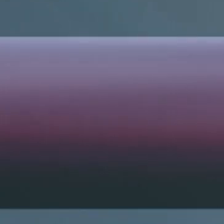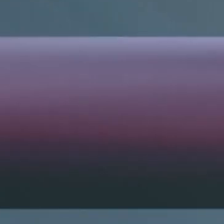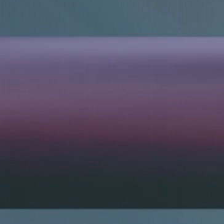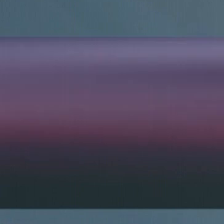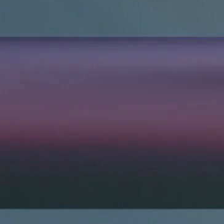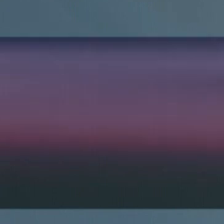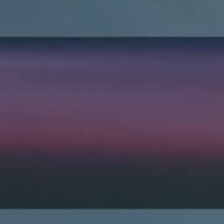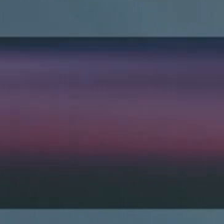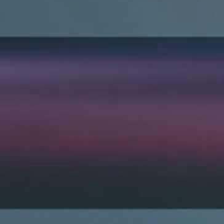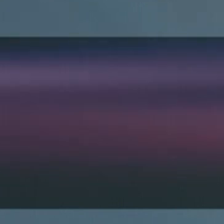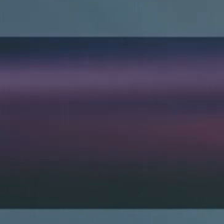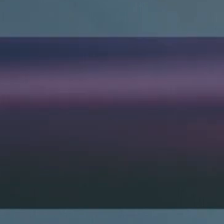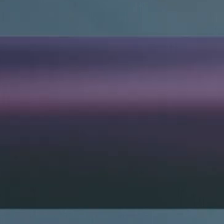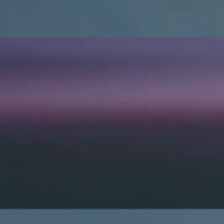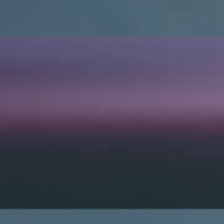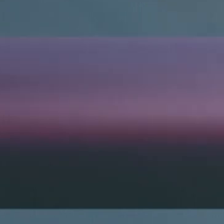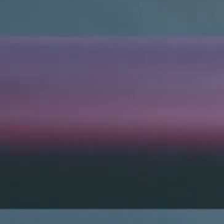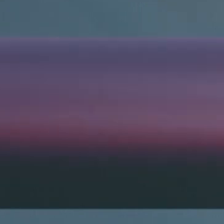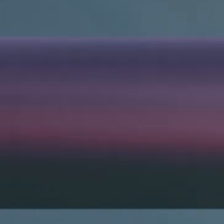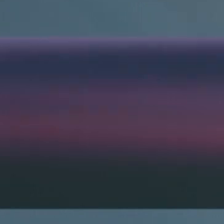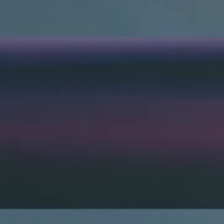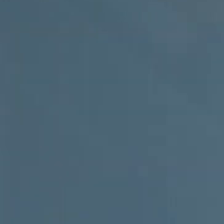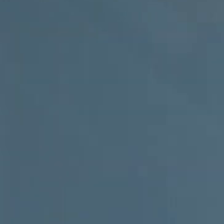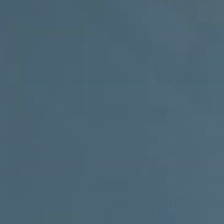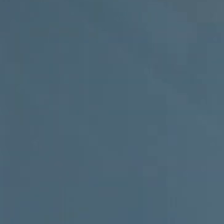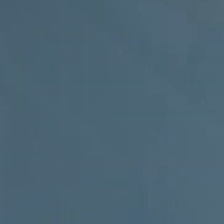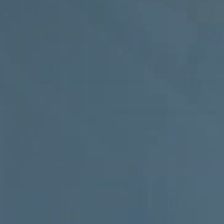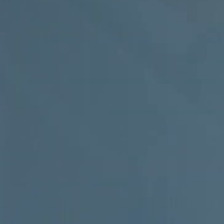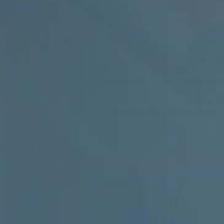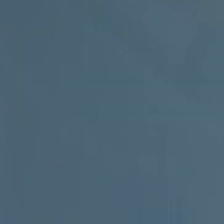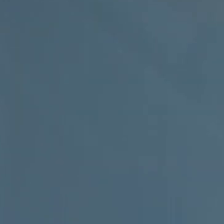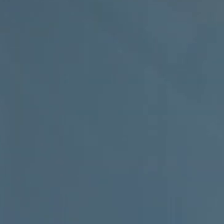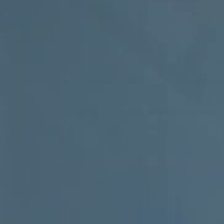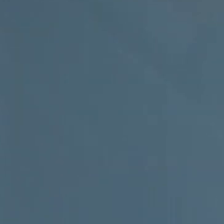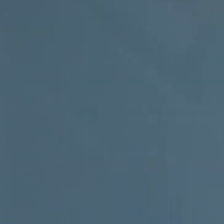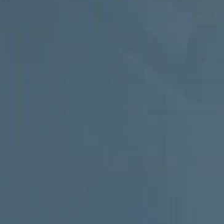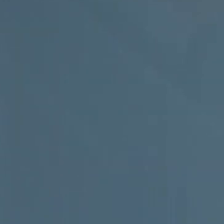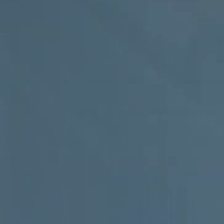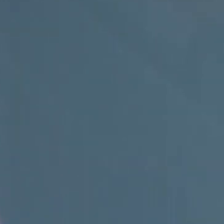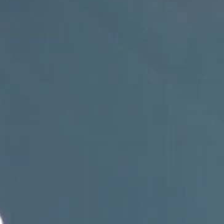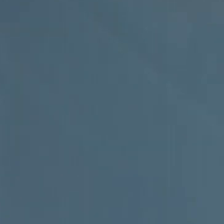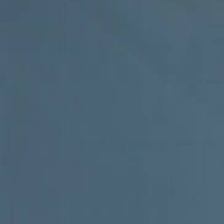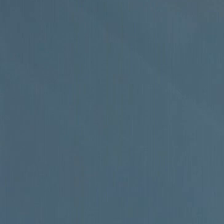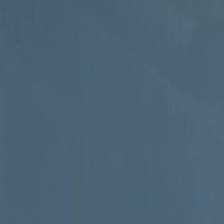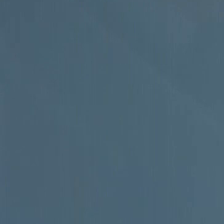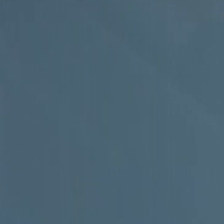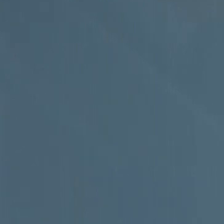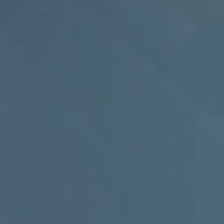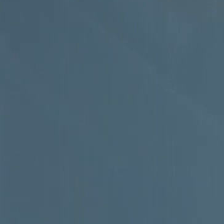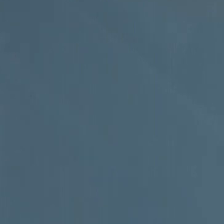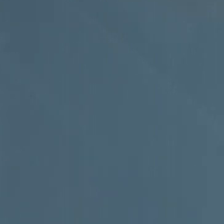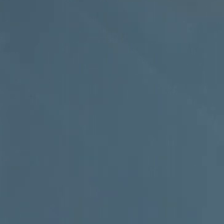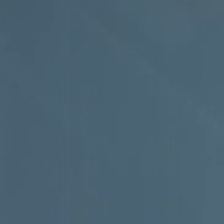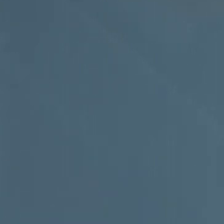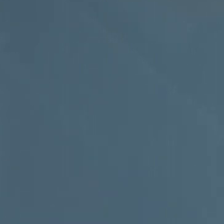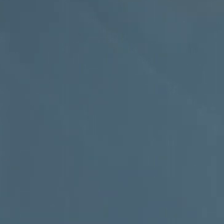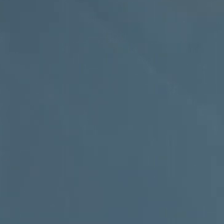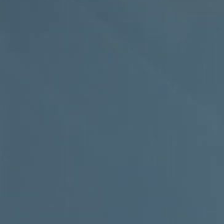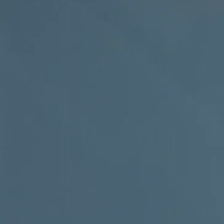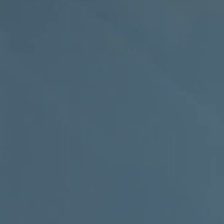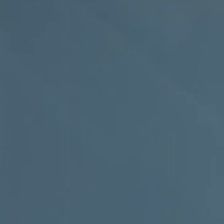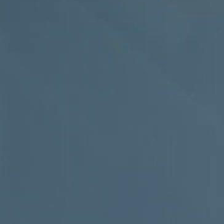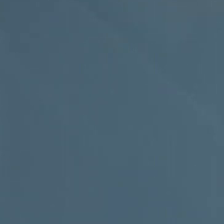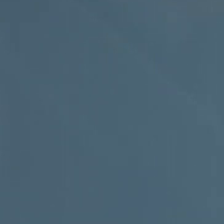hemos logrado ampliarla. Tradicionalmente en la universidad lo que teníamos era poquitos, unos 2 o 3 estudiantes indígenas